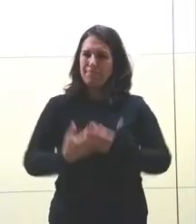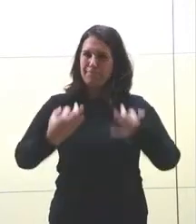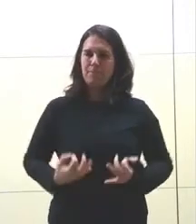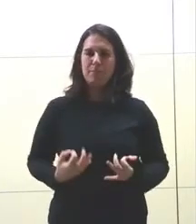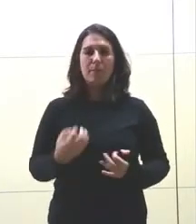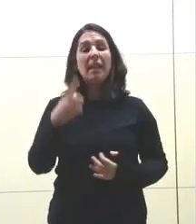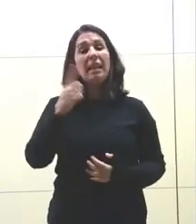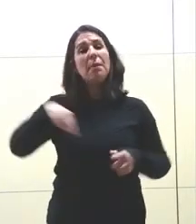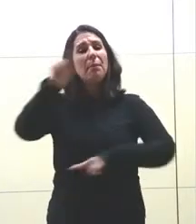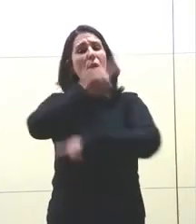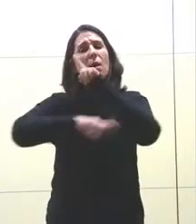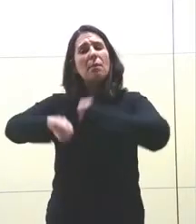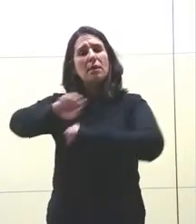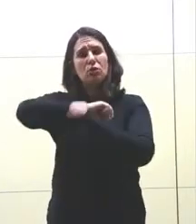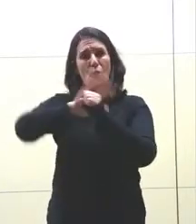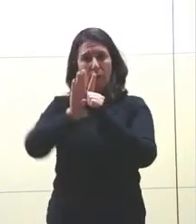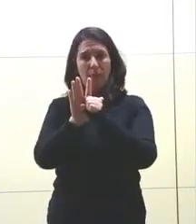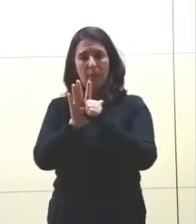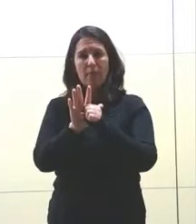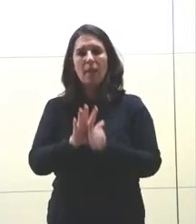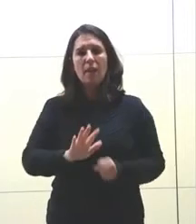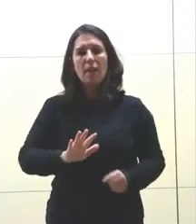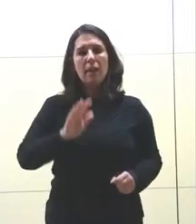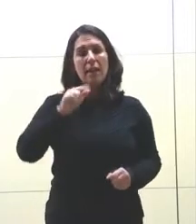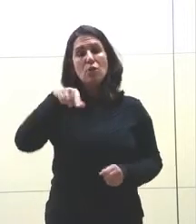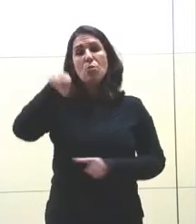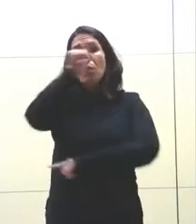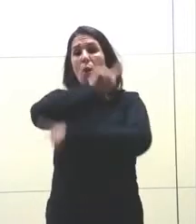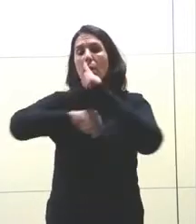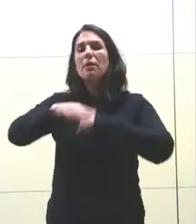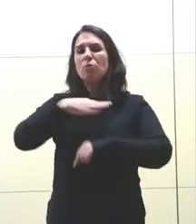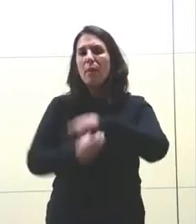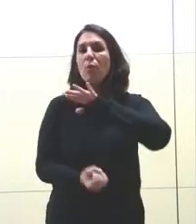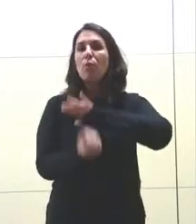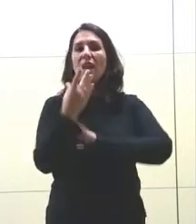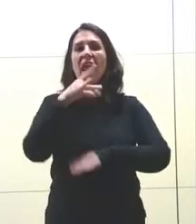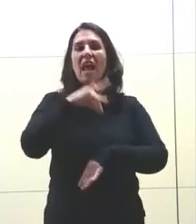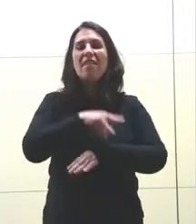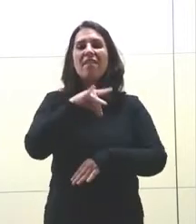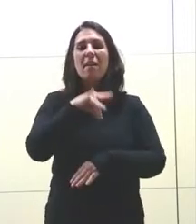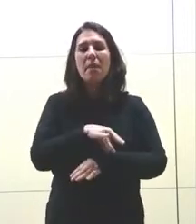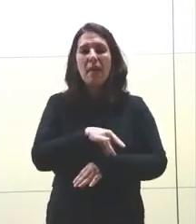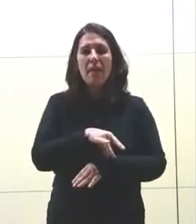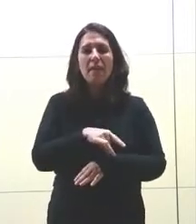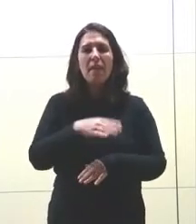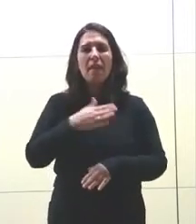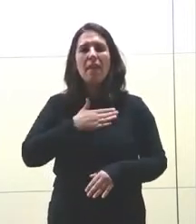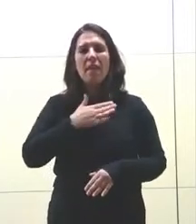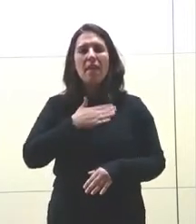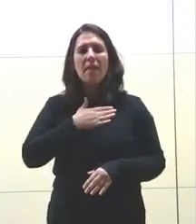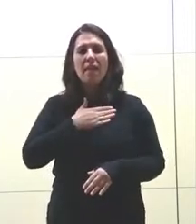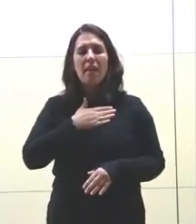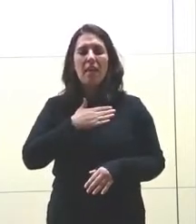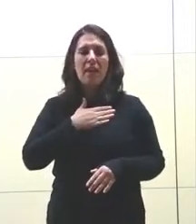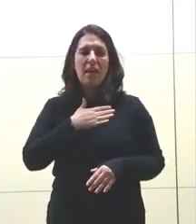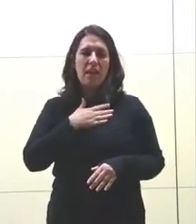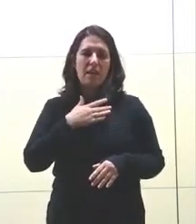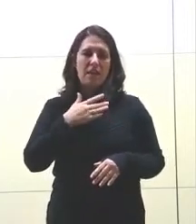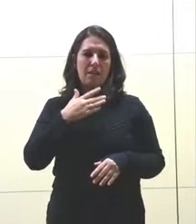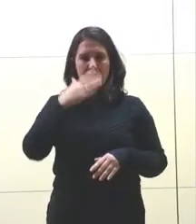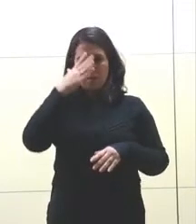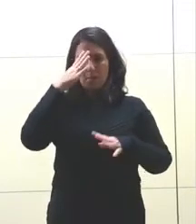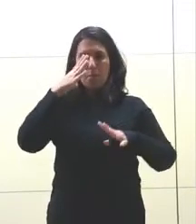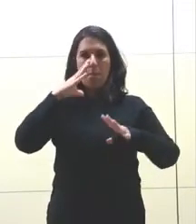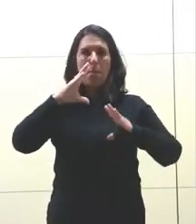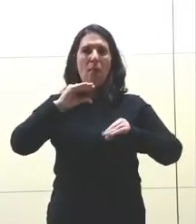la COVID-19 que puede producir enfermedad de larga duración, lo que se llama la COVID de larga duración, y puede